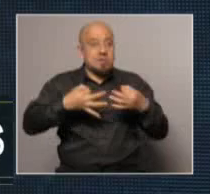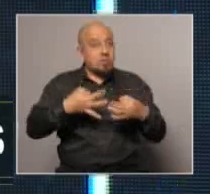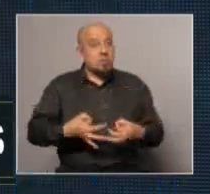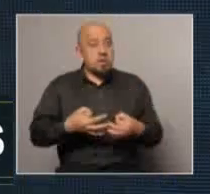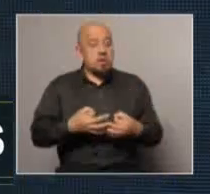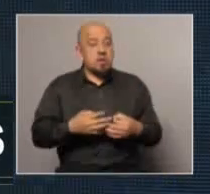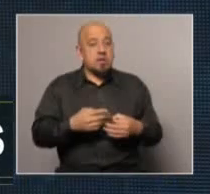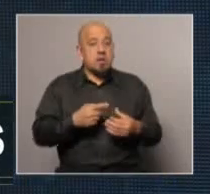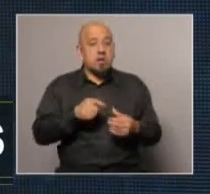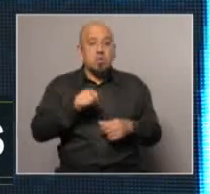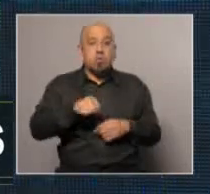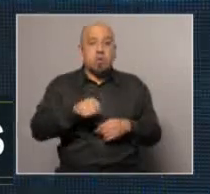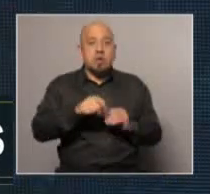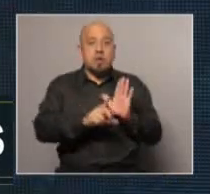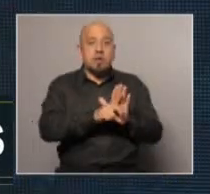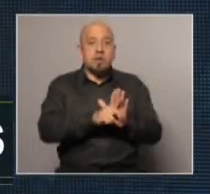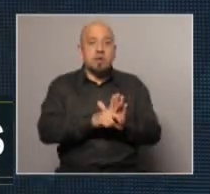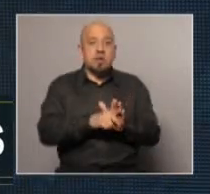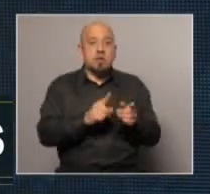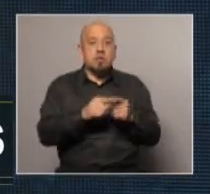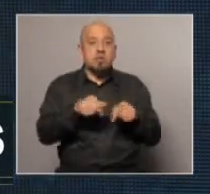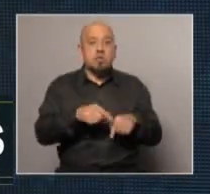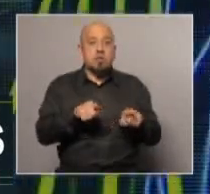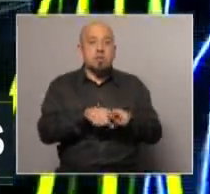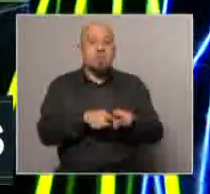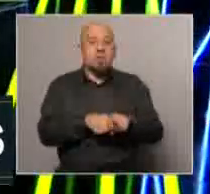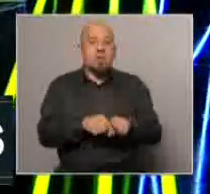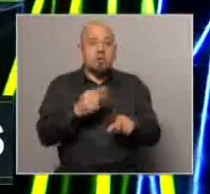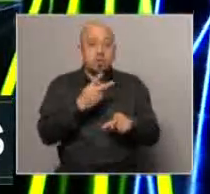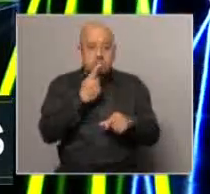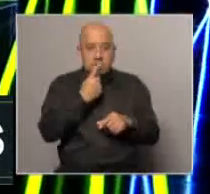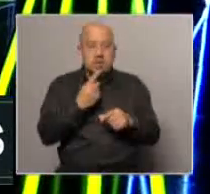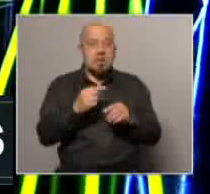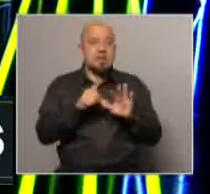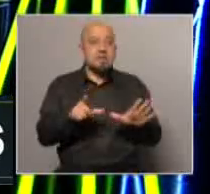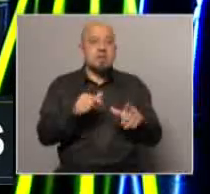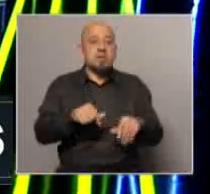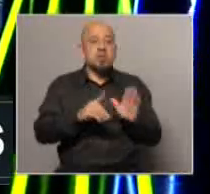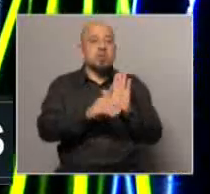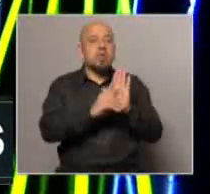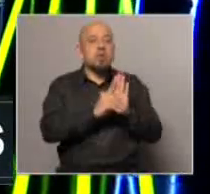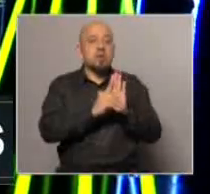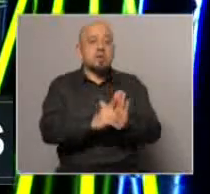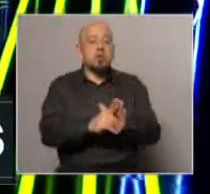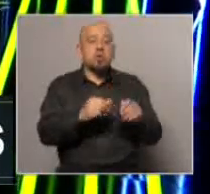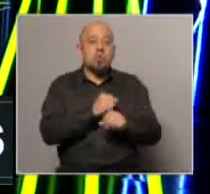de expectativas del futuro en el mismo punto que estamos en el 2017. ¿No? Con decretos que no nos permiten